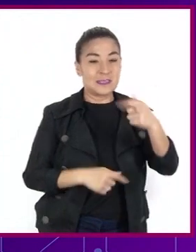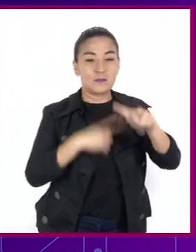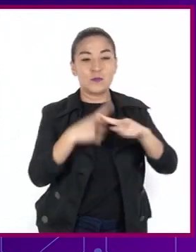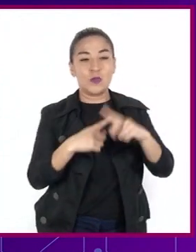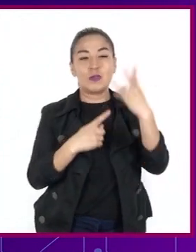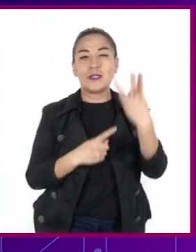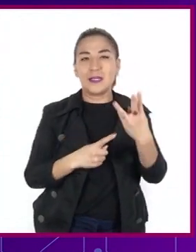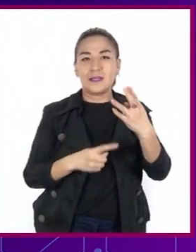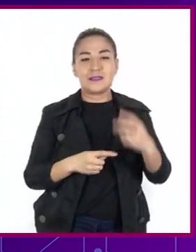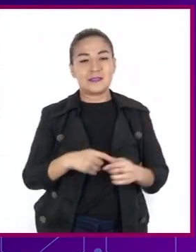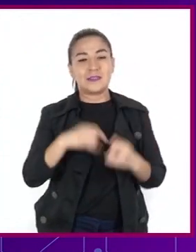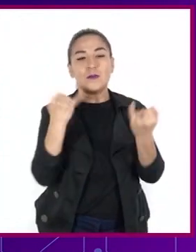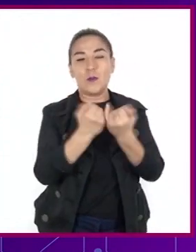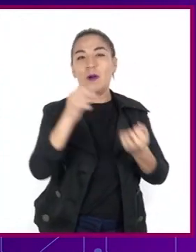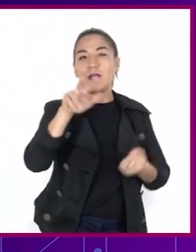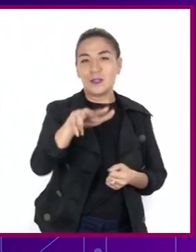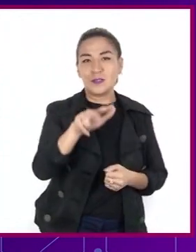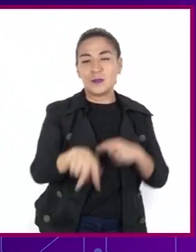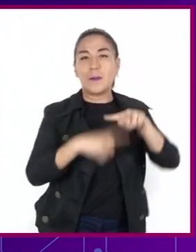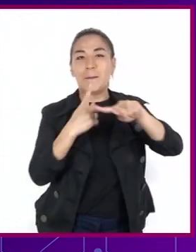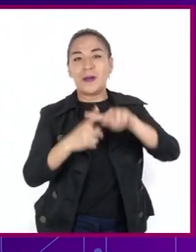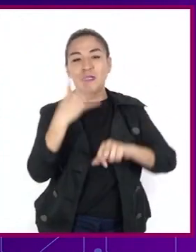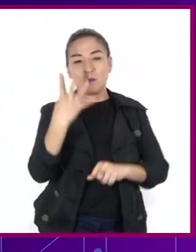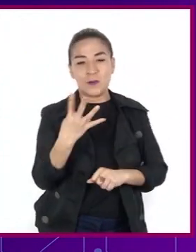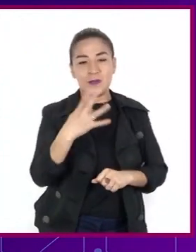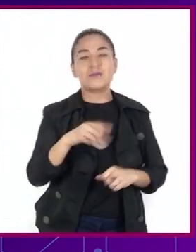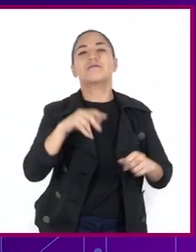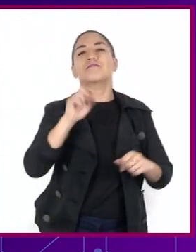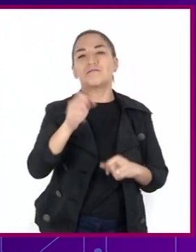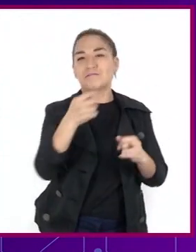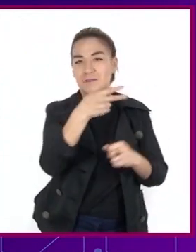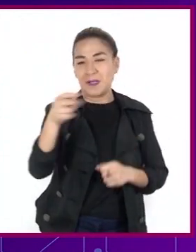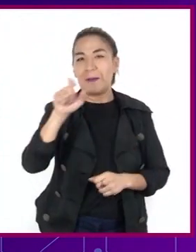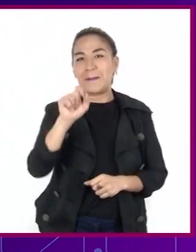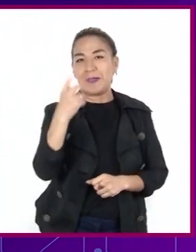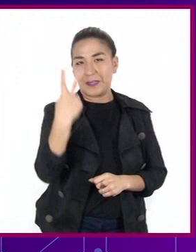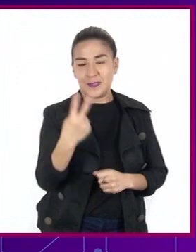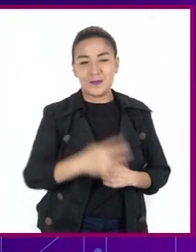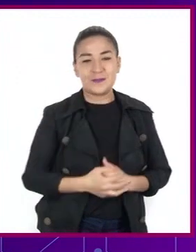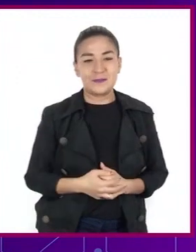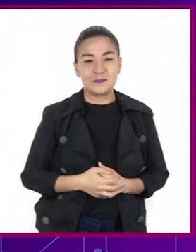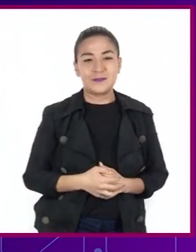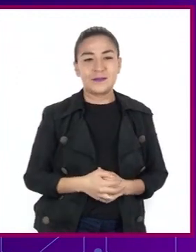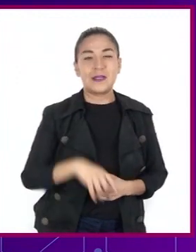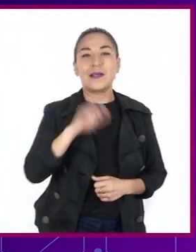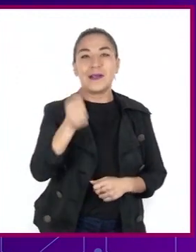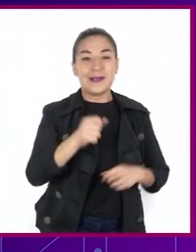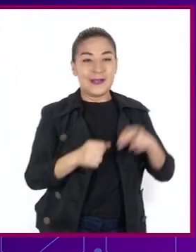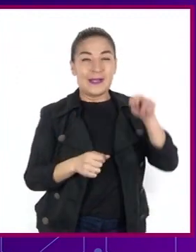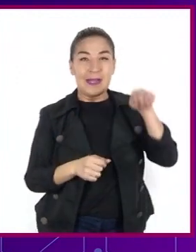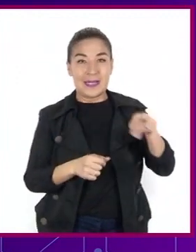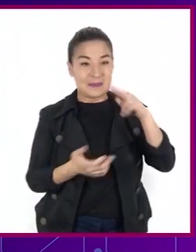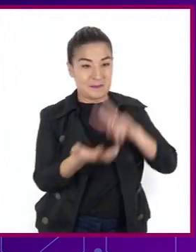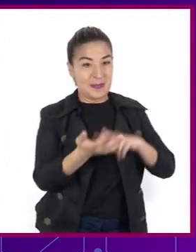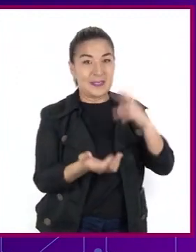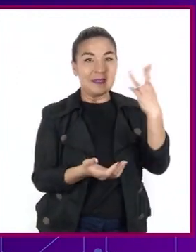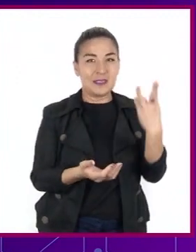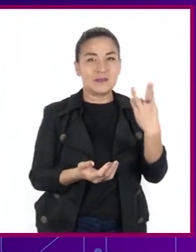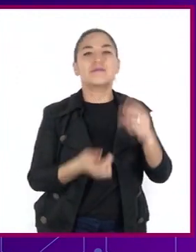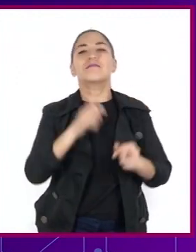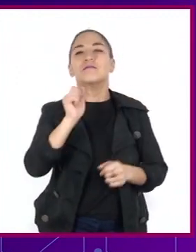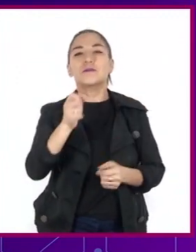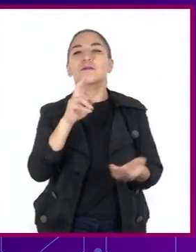igual a 18, más 4 es igual a 22. Podemos decir que cuando n vale 3, el término es